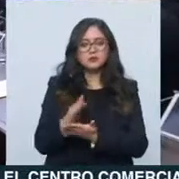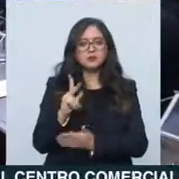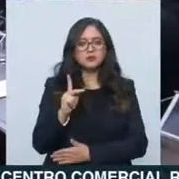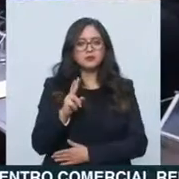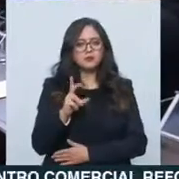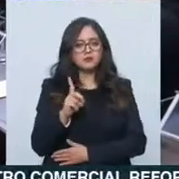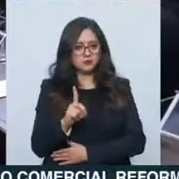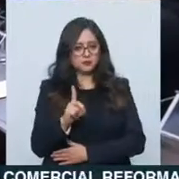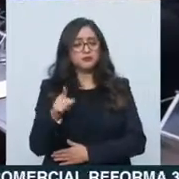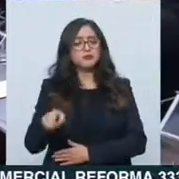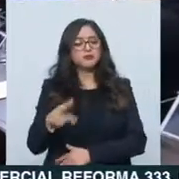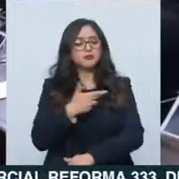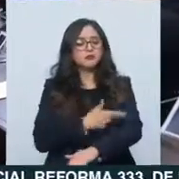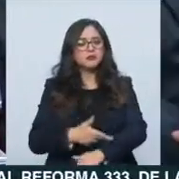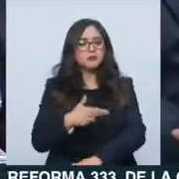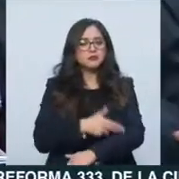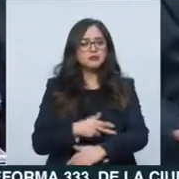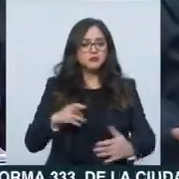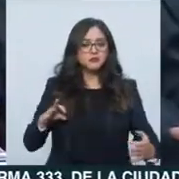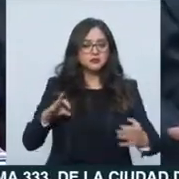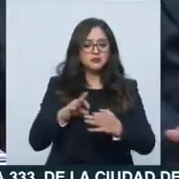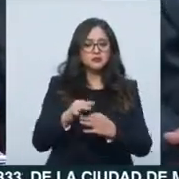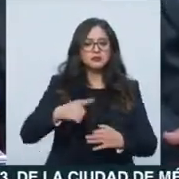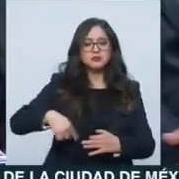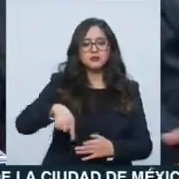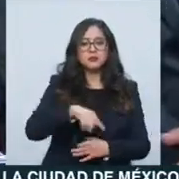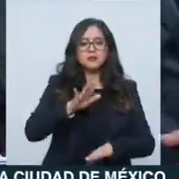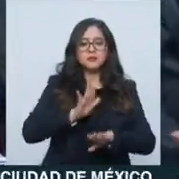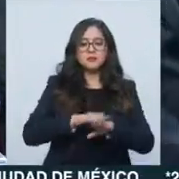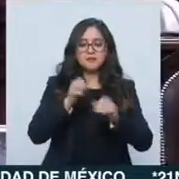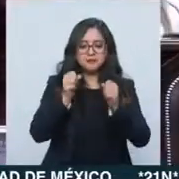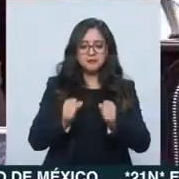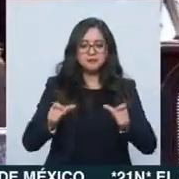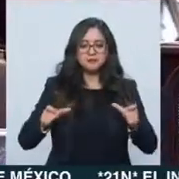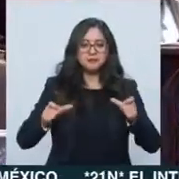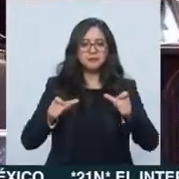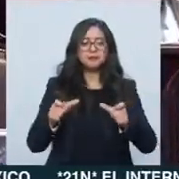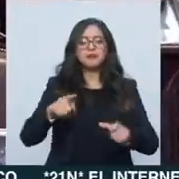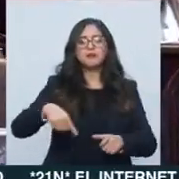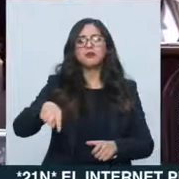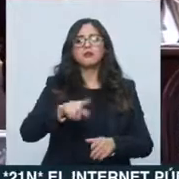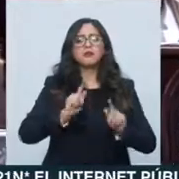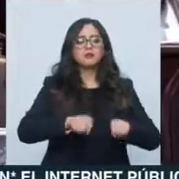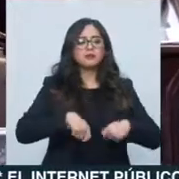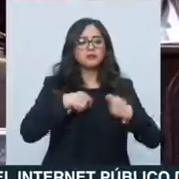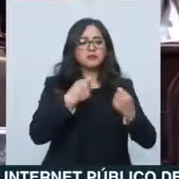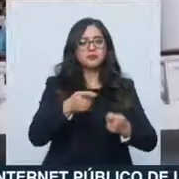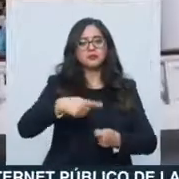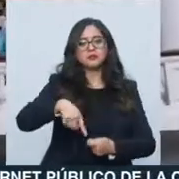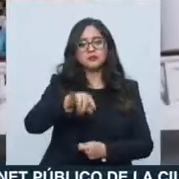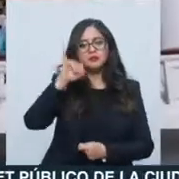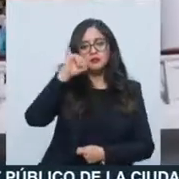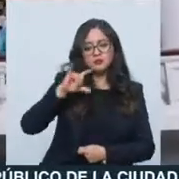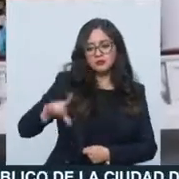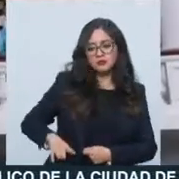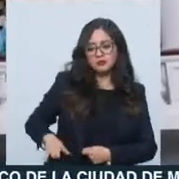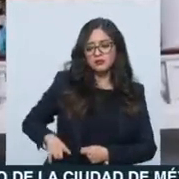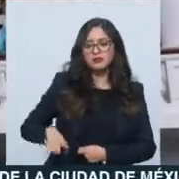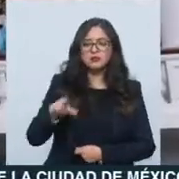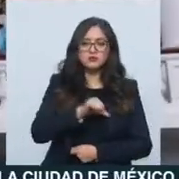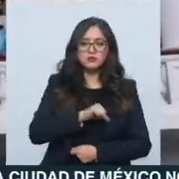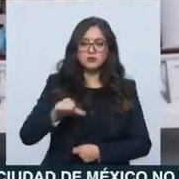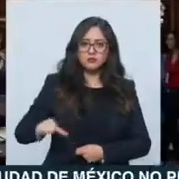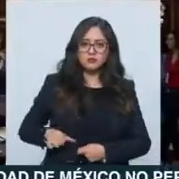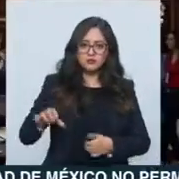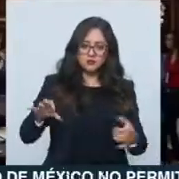esta legislación se regula la integración y funcionamiento del sistema de seguridad ciudadana y da más atribuciones a la jefa de gobierno y a los alcaldes, además